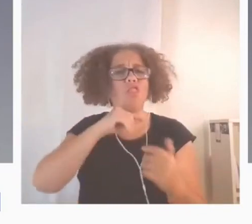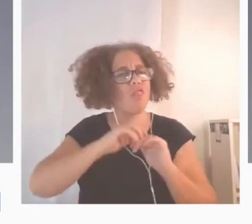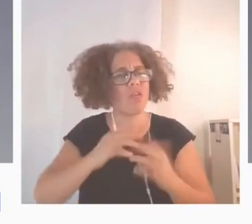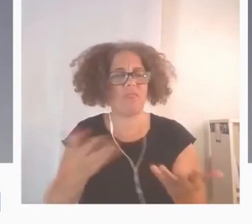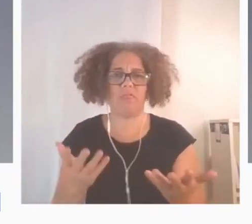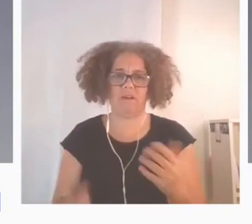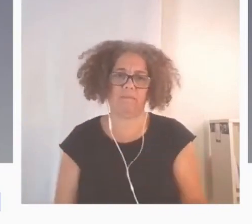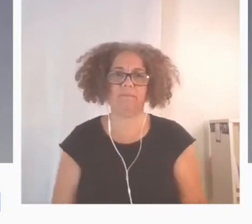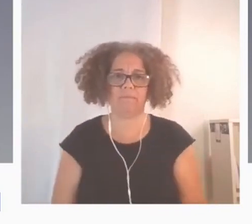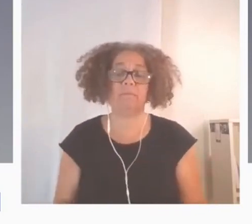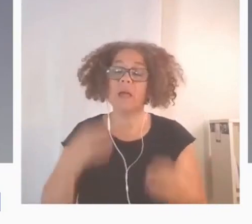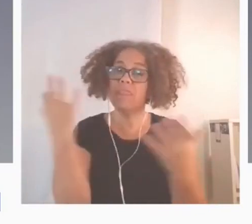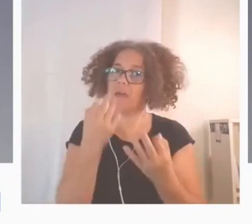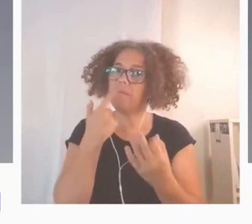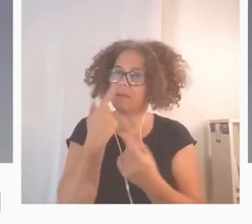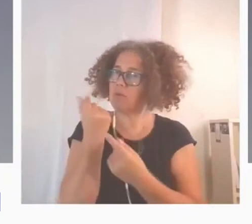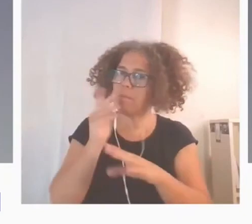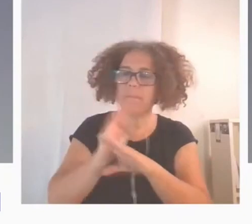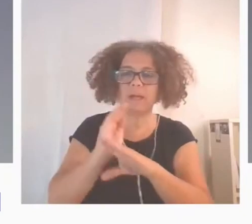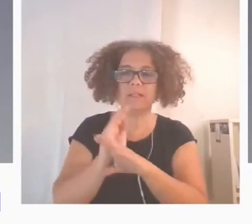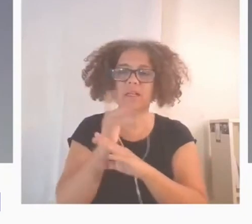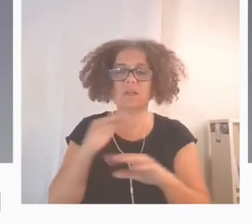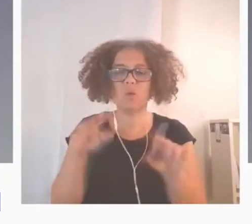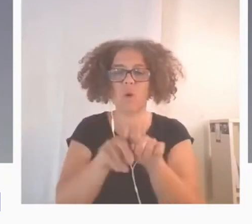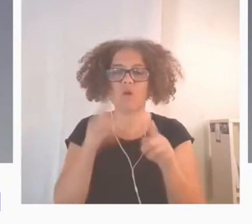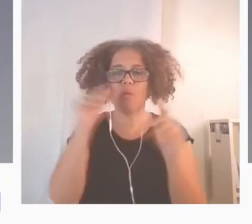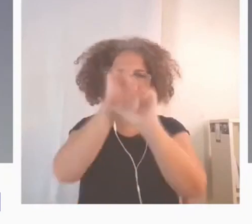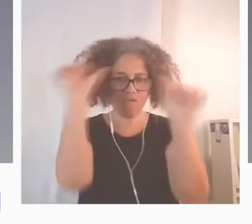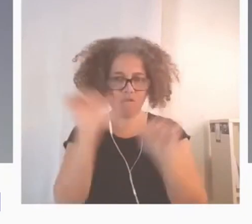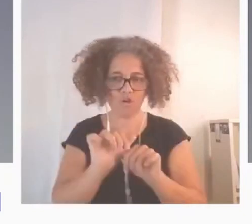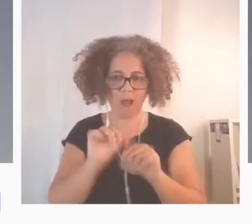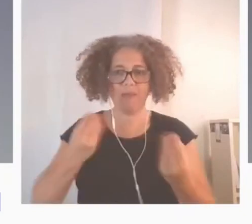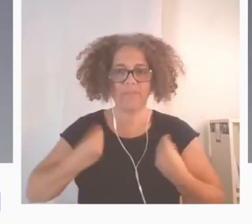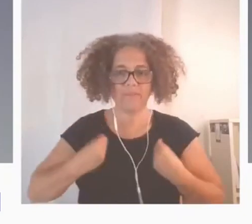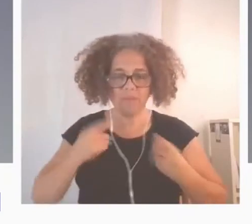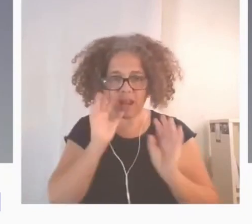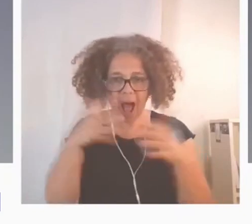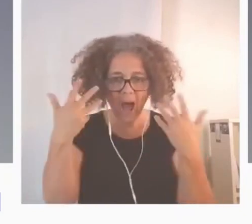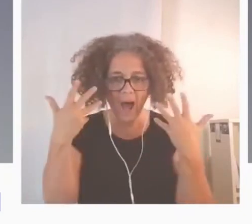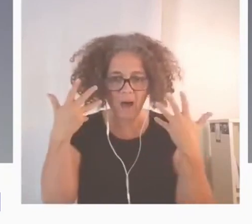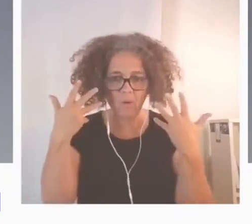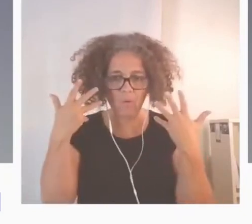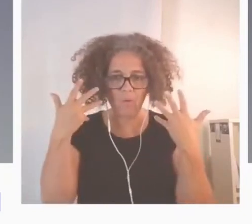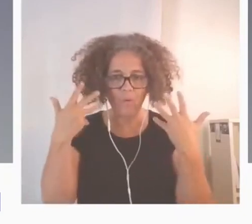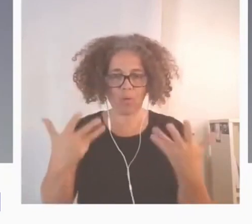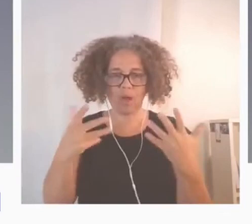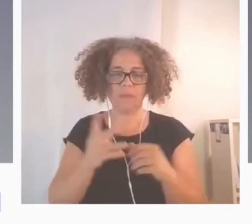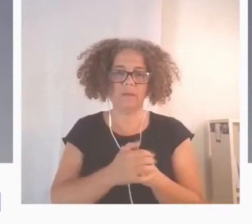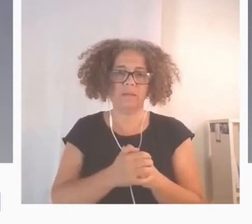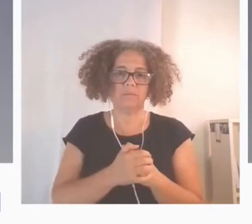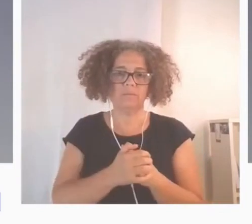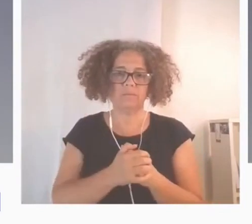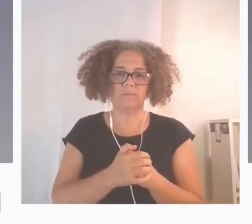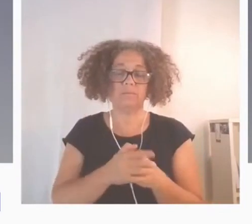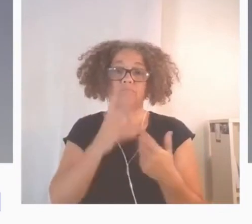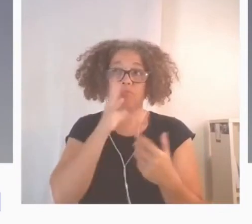que invertir en ellas para la gente, como la forma de vivir hoy. Y con todo ese pensamiento que tenemos que tener, porque estamos también pensando cada vez